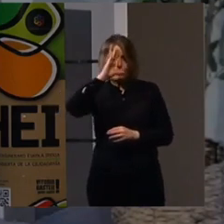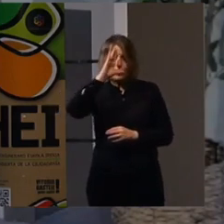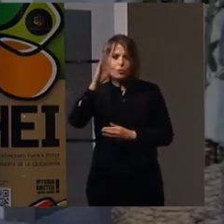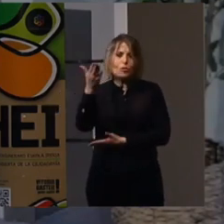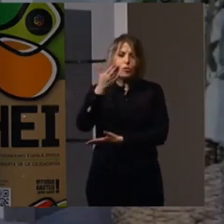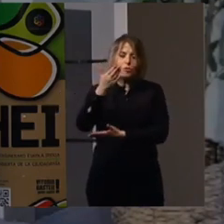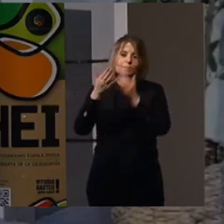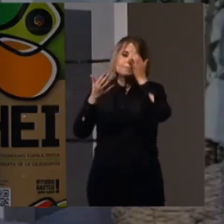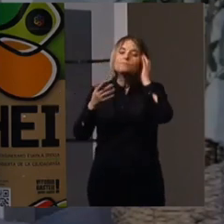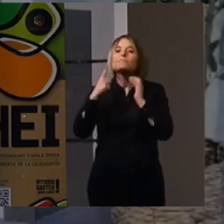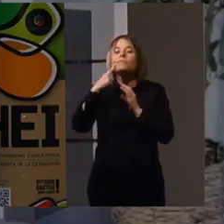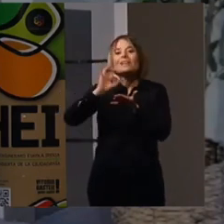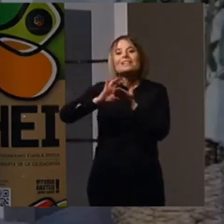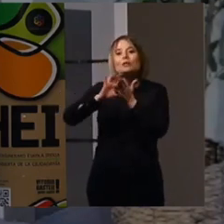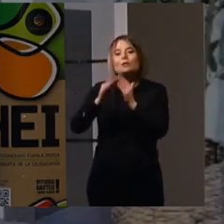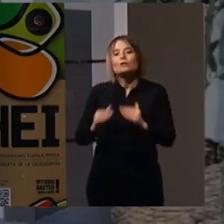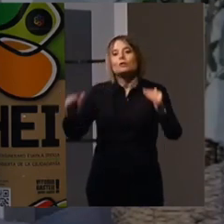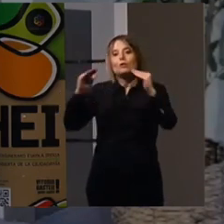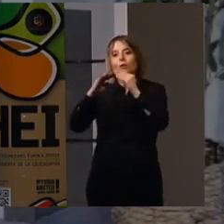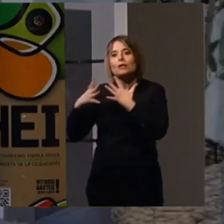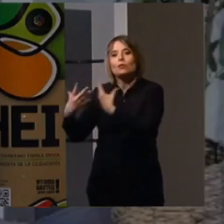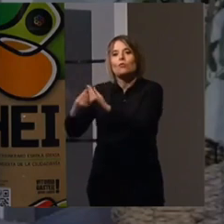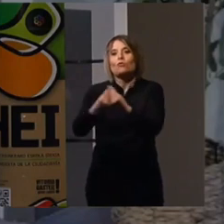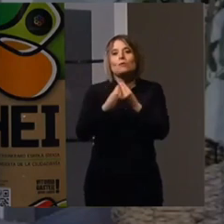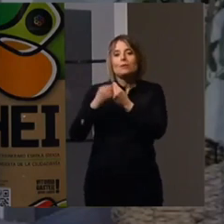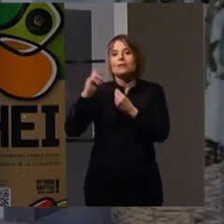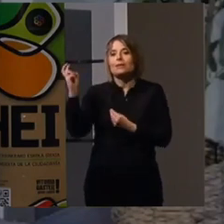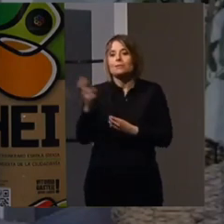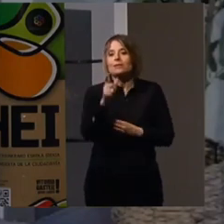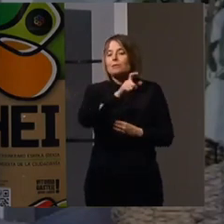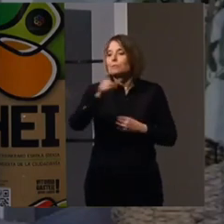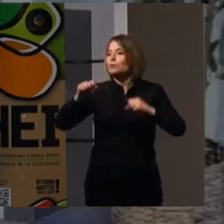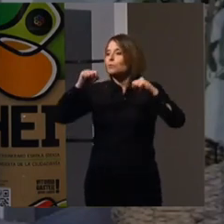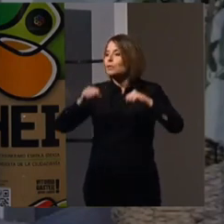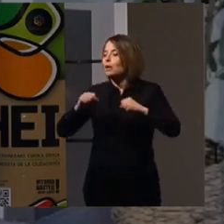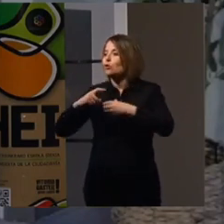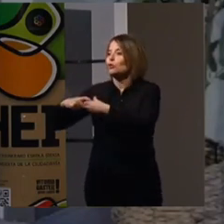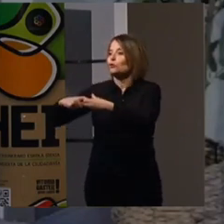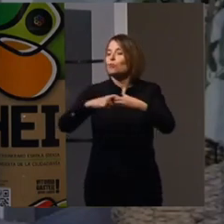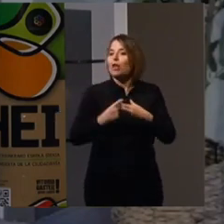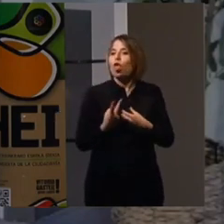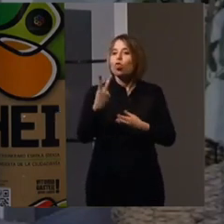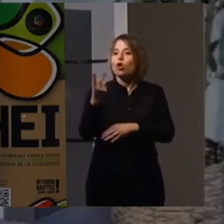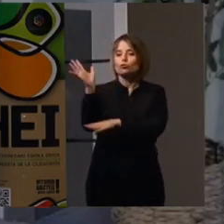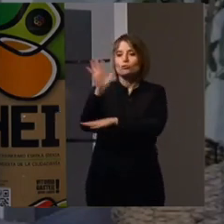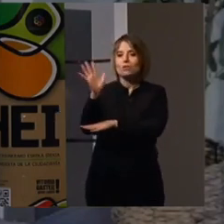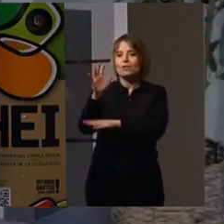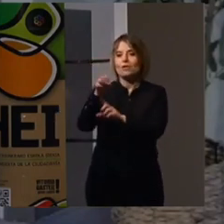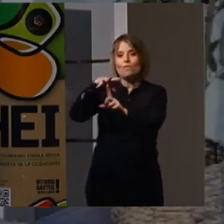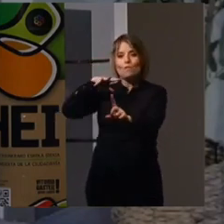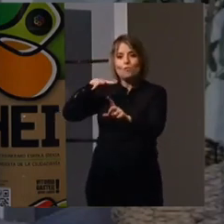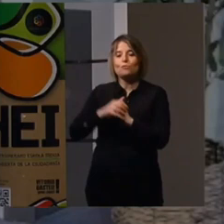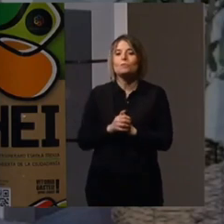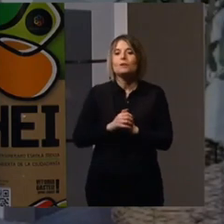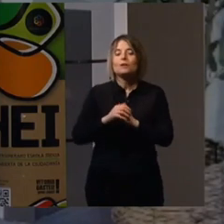en colaboración con los Servicios de Igualdad, Convivencia y Diversidad, Personas Mayores y Cooperación, 2 cineforum.